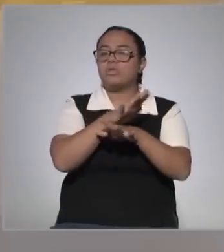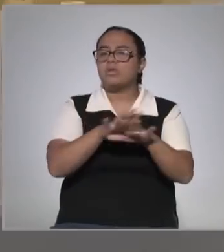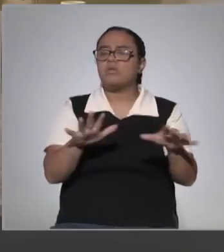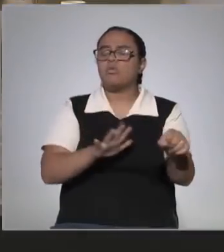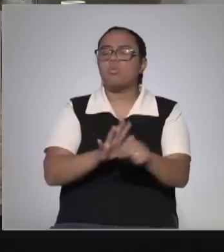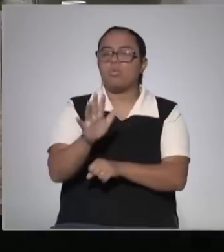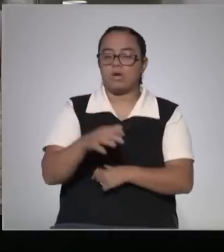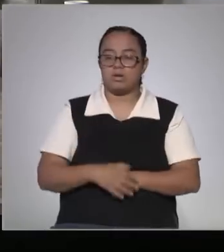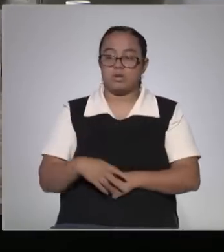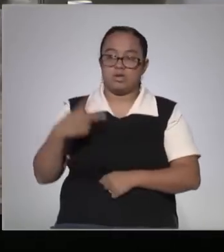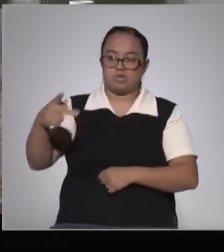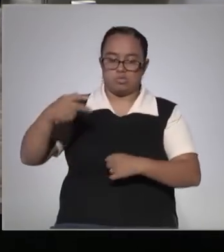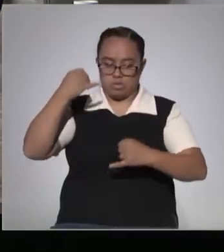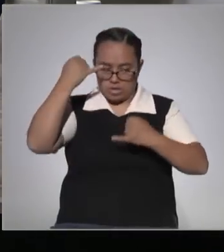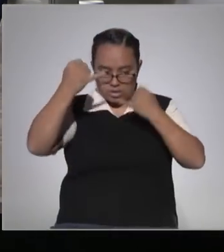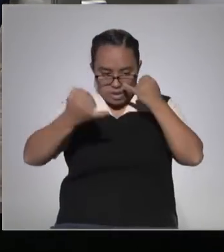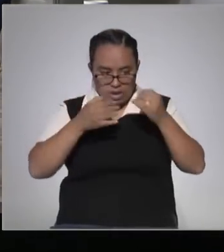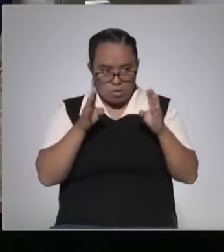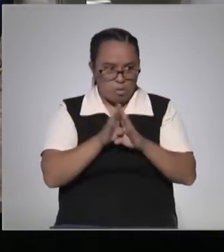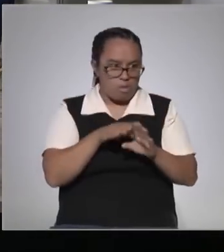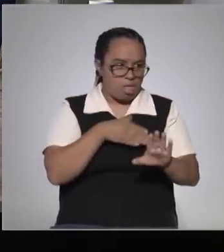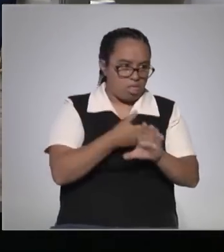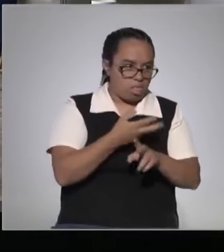creencias, los prejuicios,